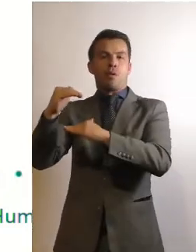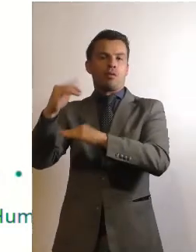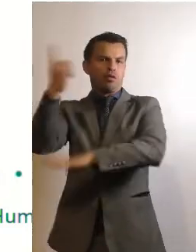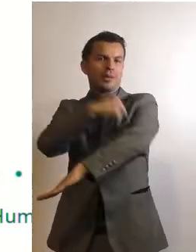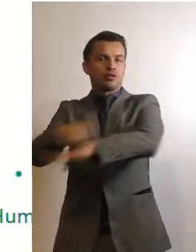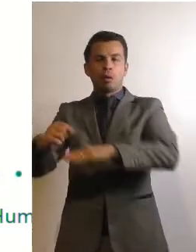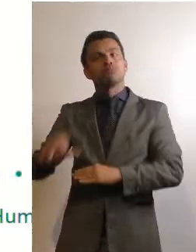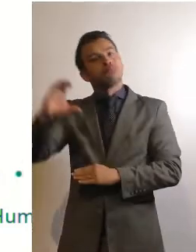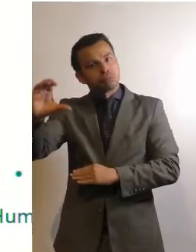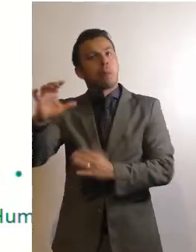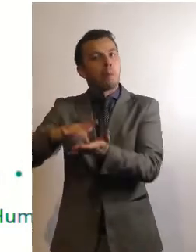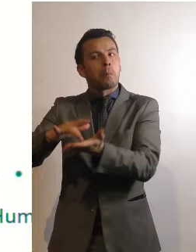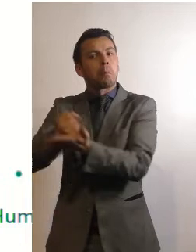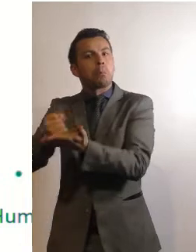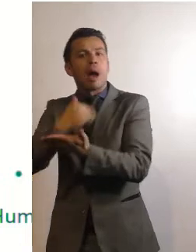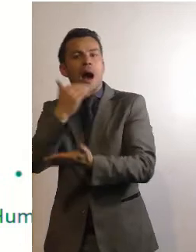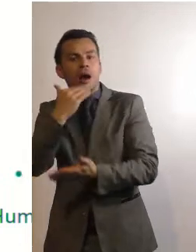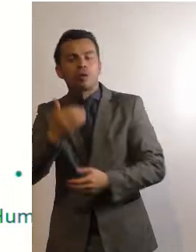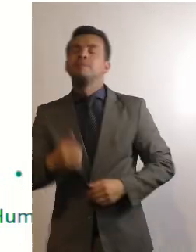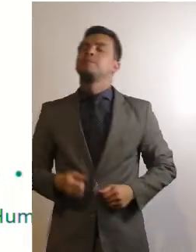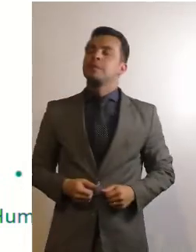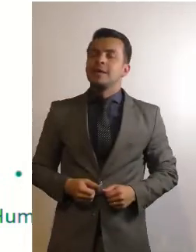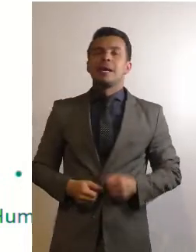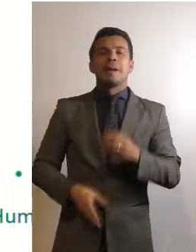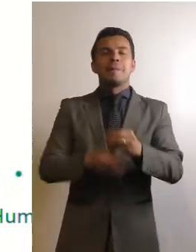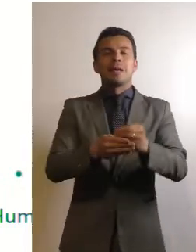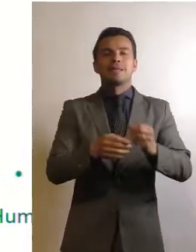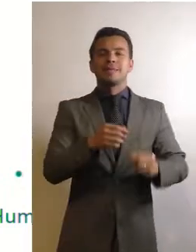participar en consulta externa